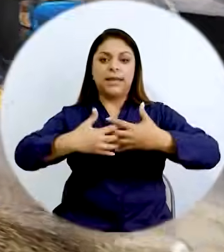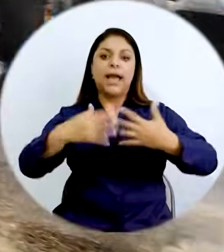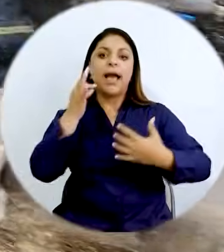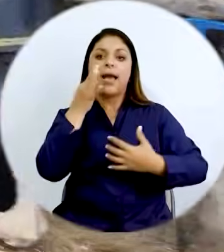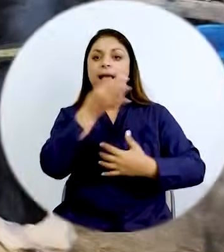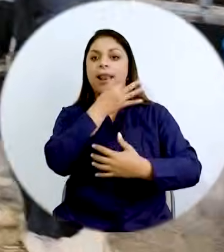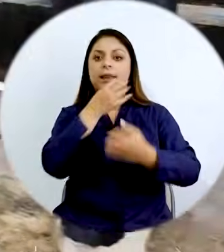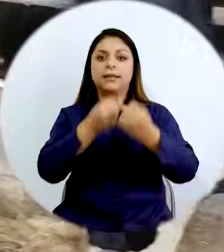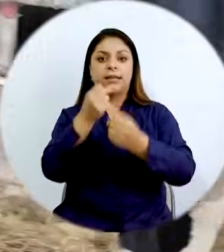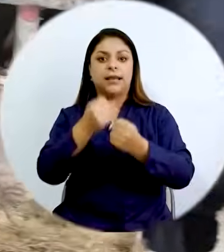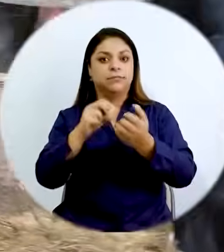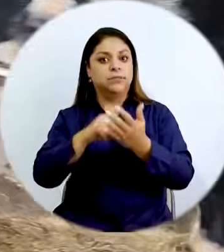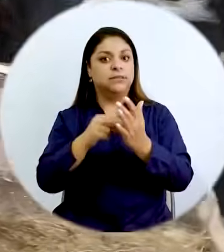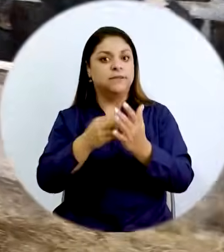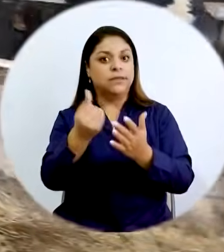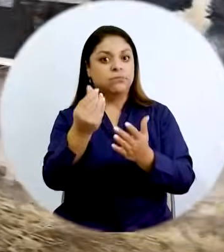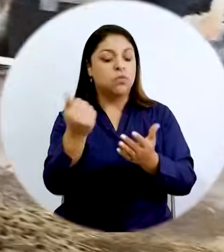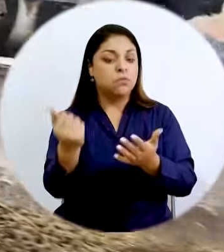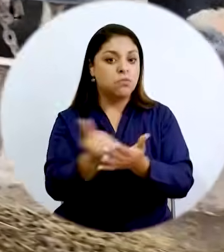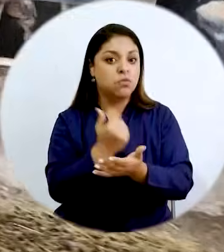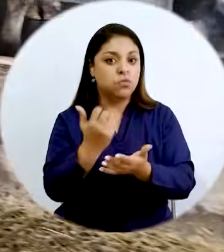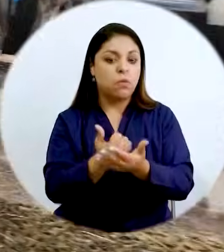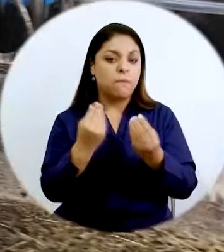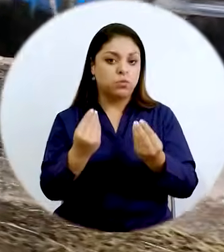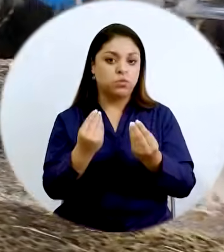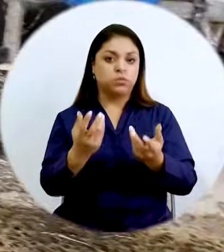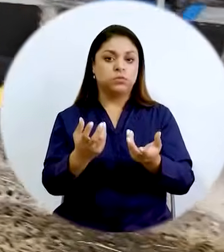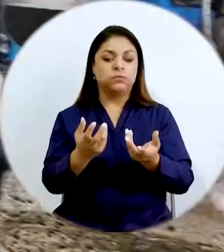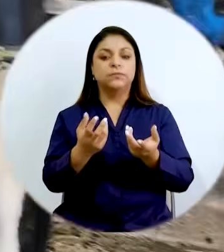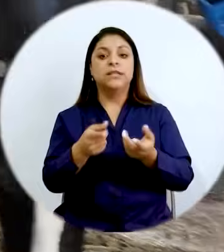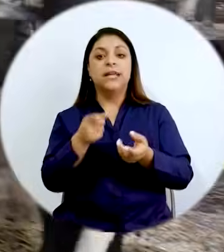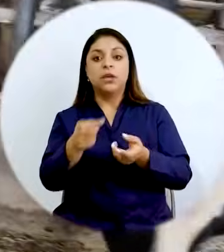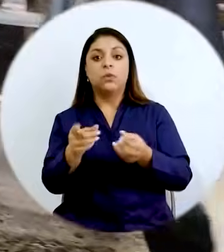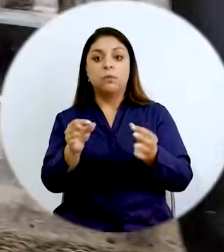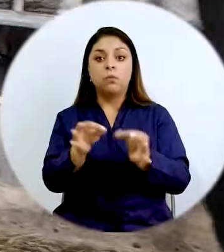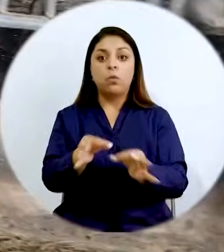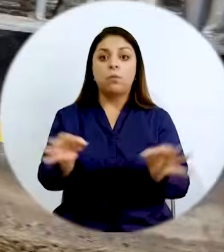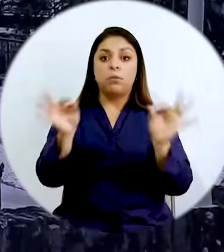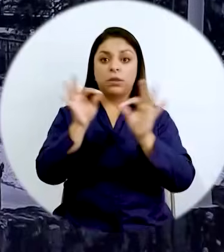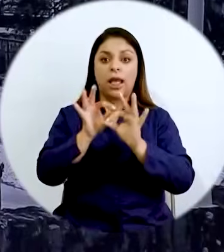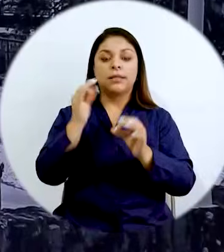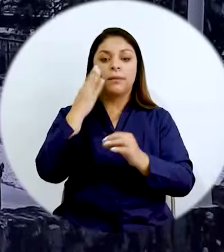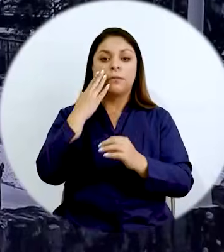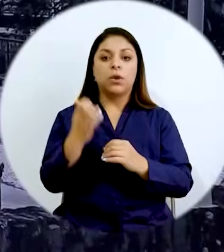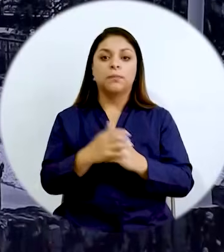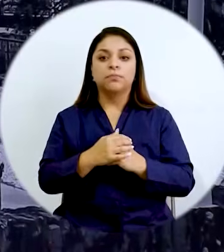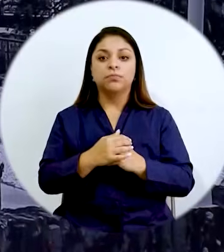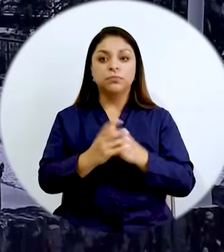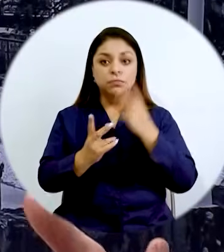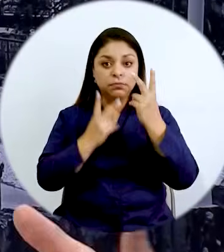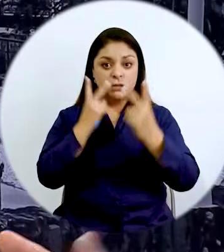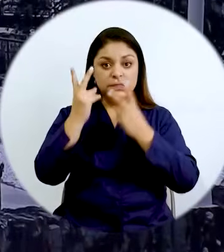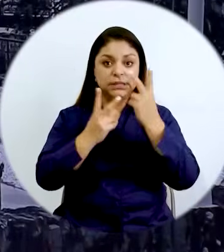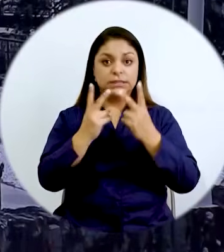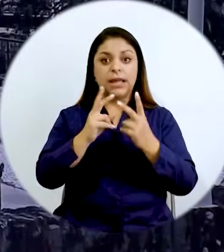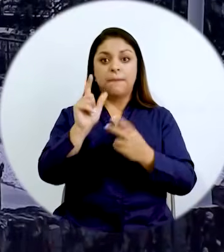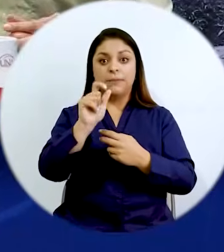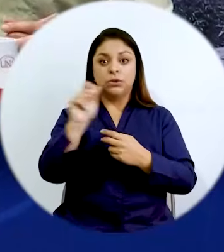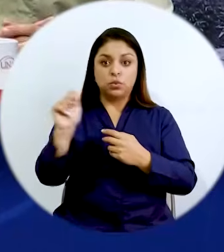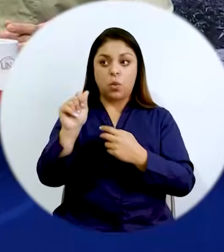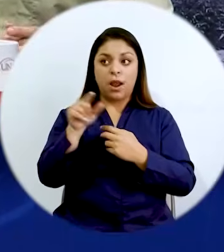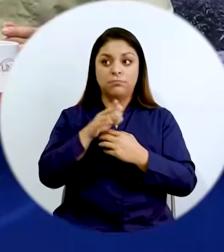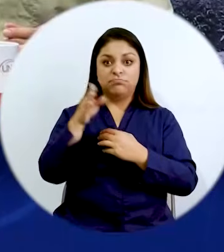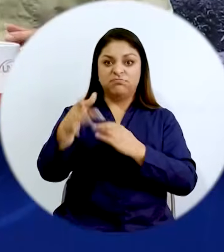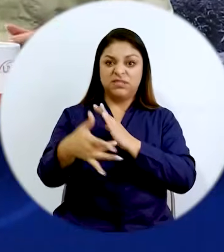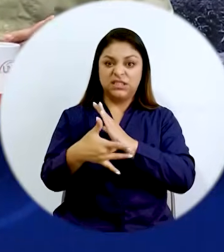muchísimo dinero, como José lo decía. Y eso es muy importante lo que dice Jorge, porque salta de la visita mensual del